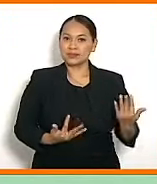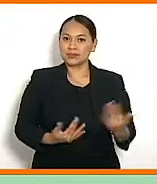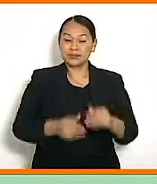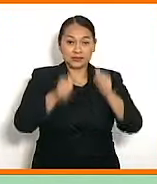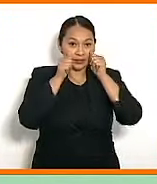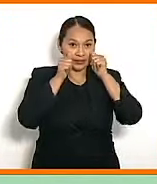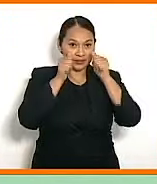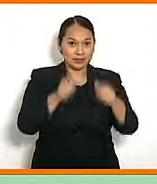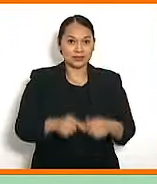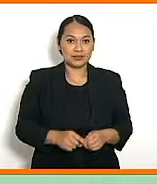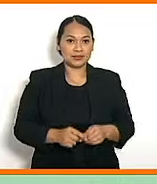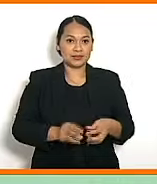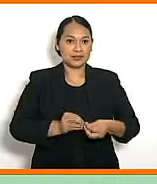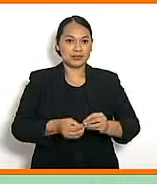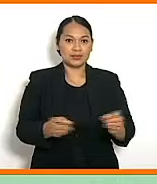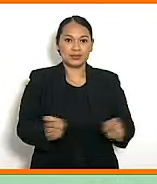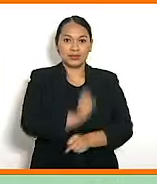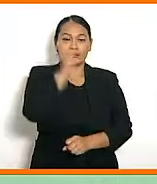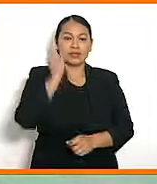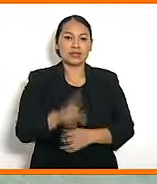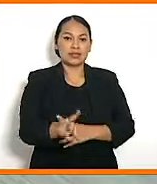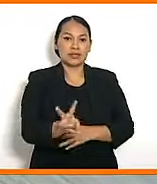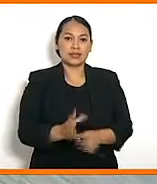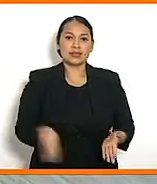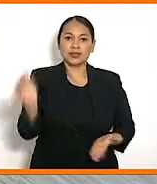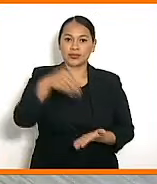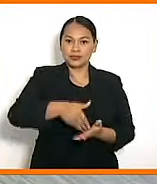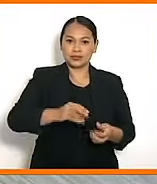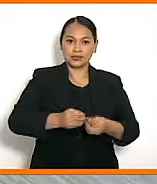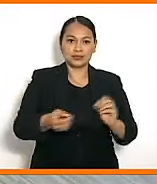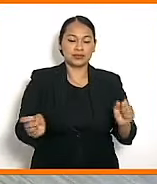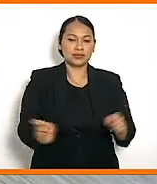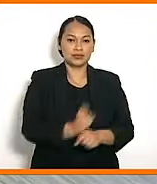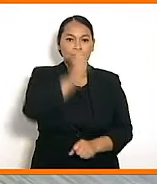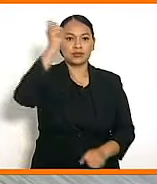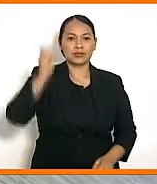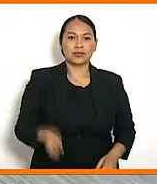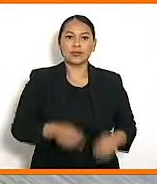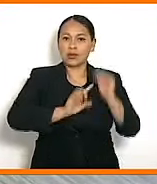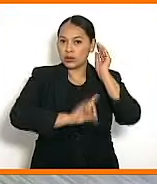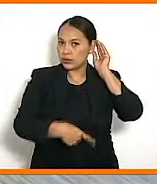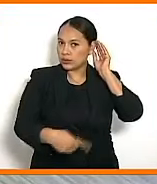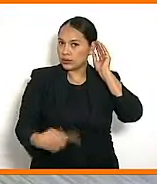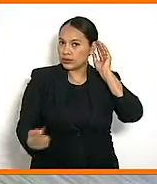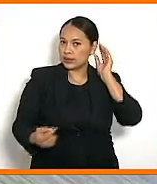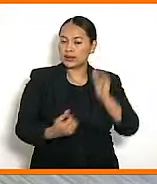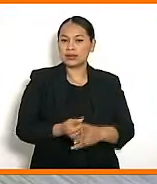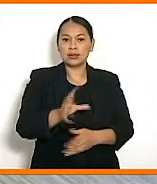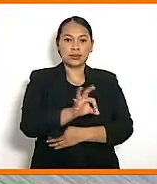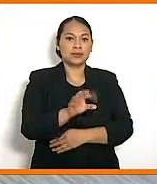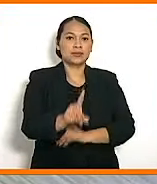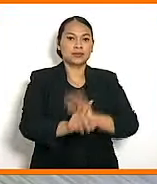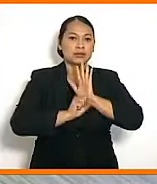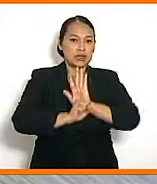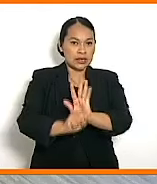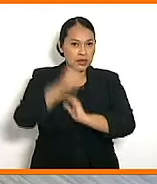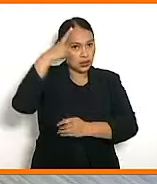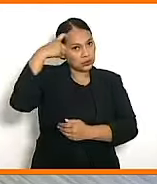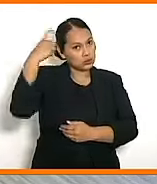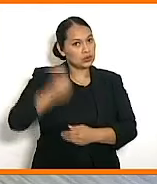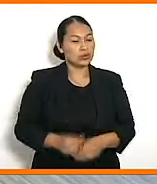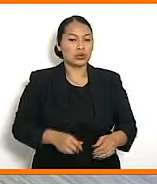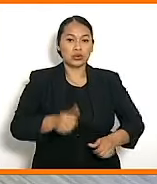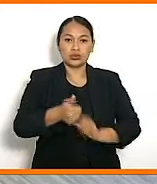Atento. Y este es 6. Felicidades. Y con gusto repito tus números ganadores para Diaria. 91 con su símbolo de sueños tortuga.